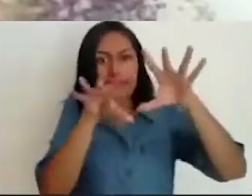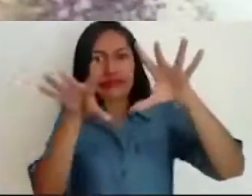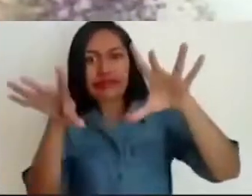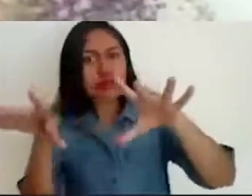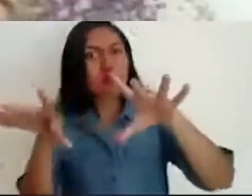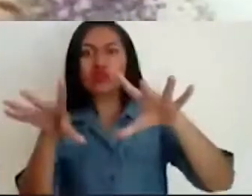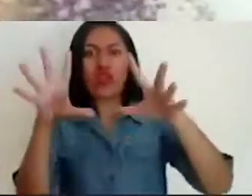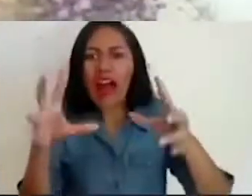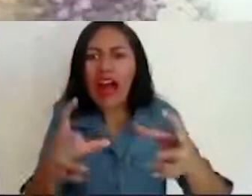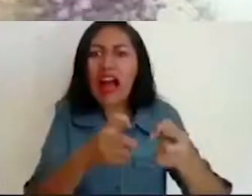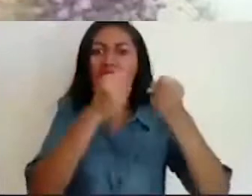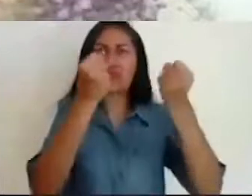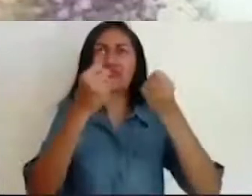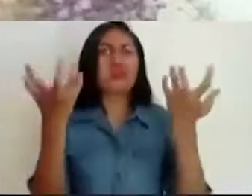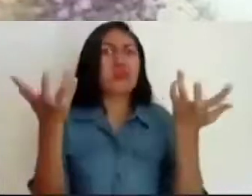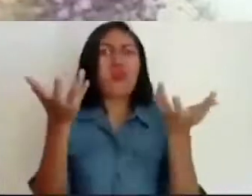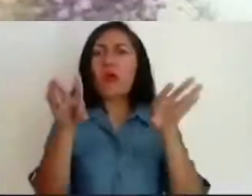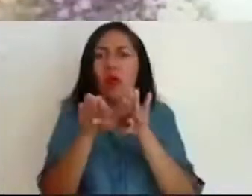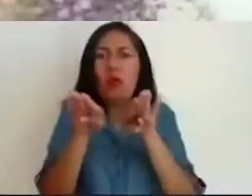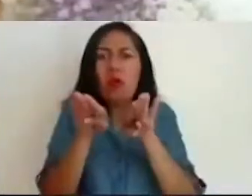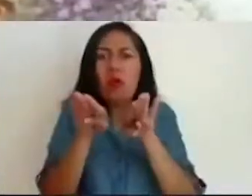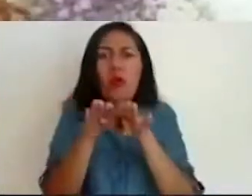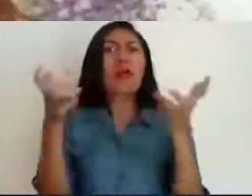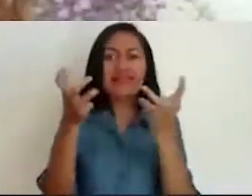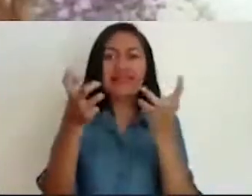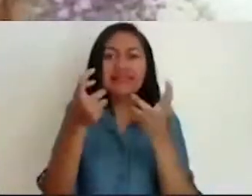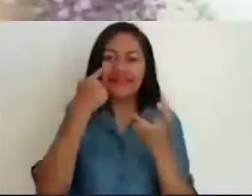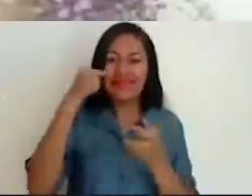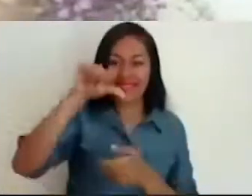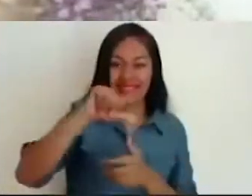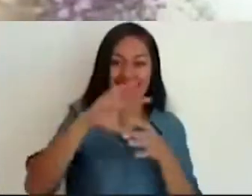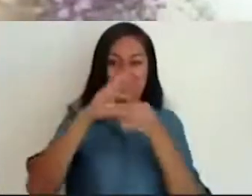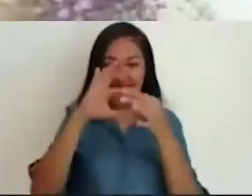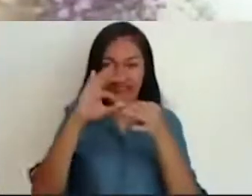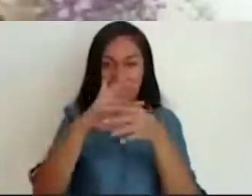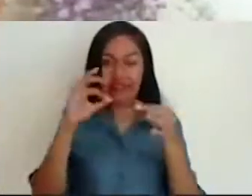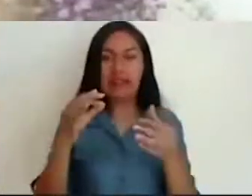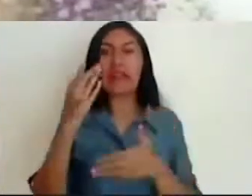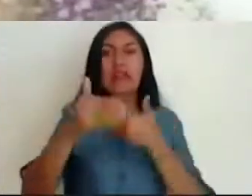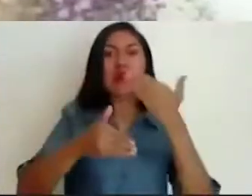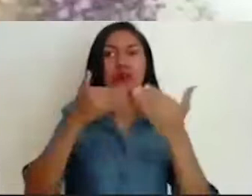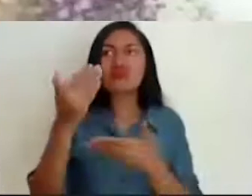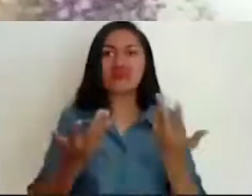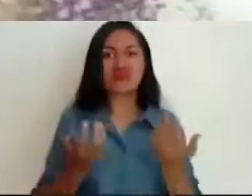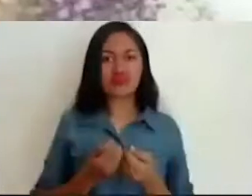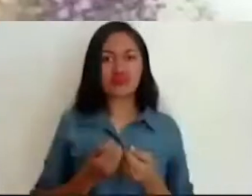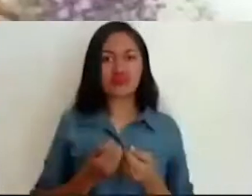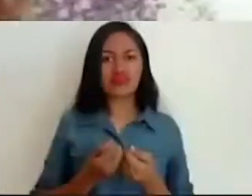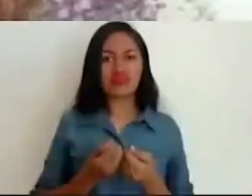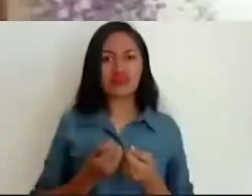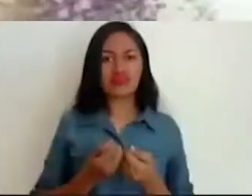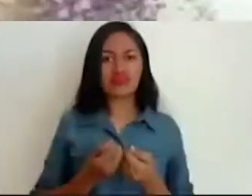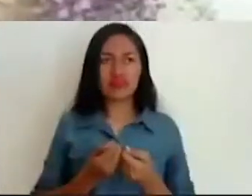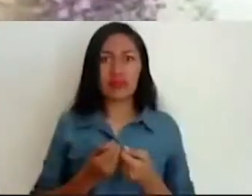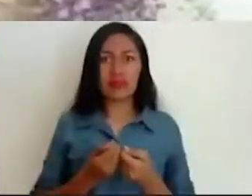a su espacio. La gratitud que causó esta situación está muy bien documentada por una carta que se escribió de los oficiales